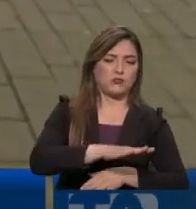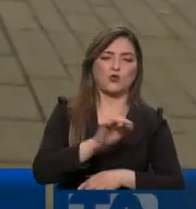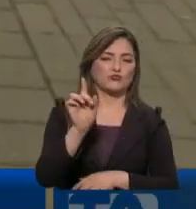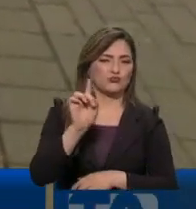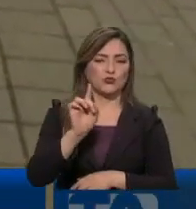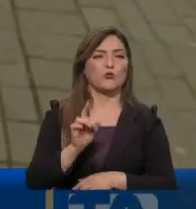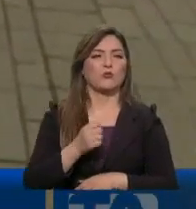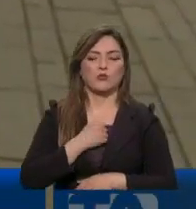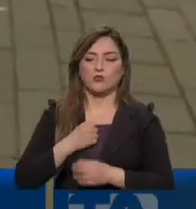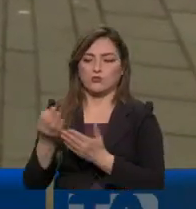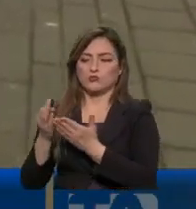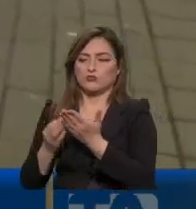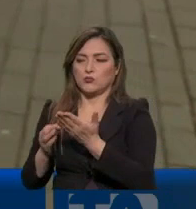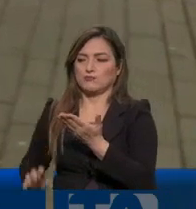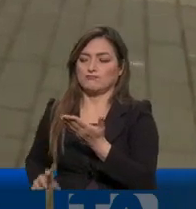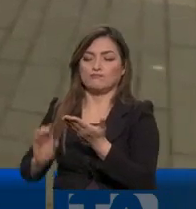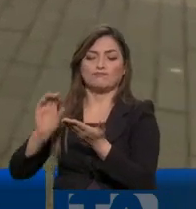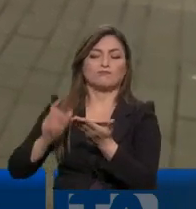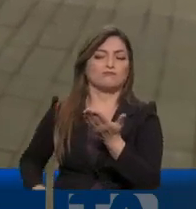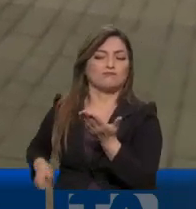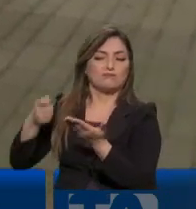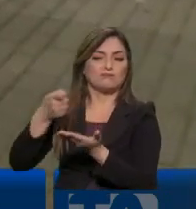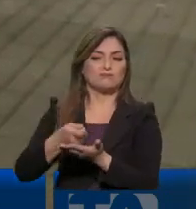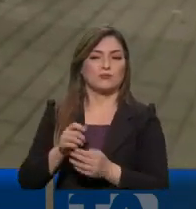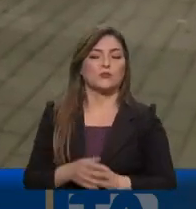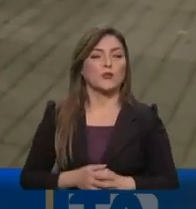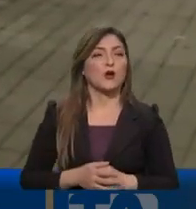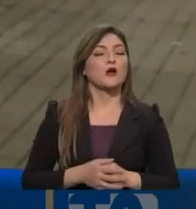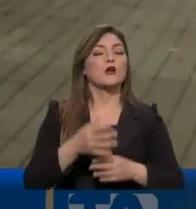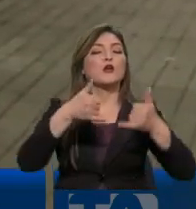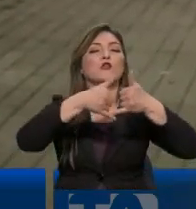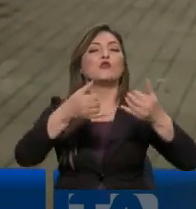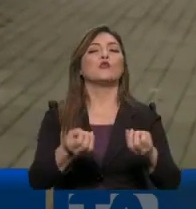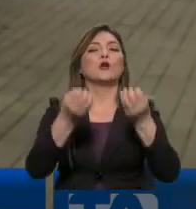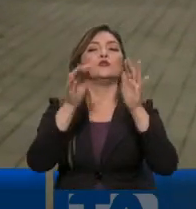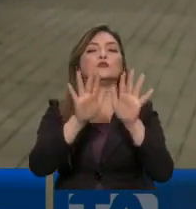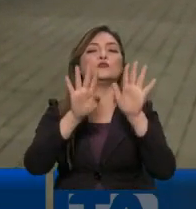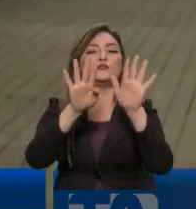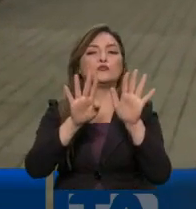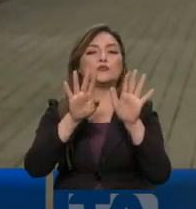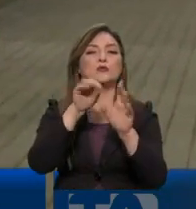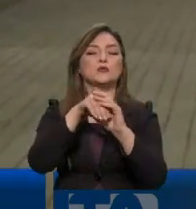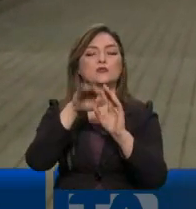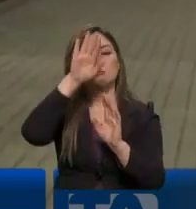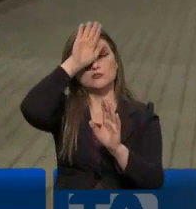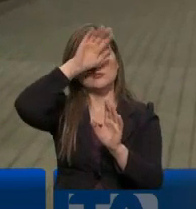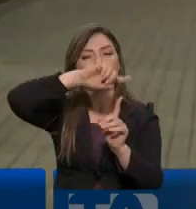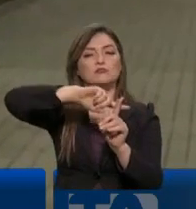dado de nuestro presupuesto. Son 19 locales en total, 19. Sin embargo, ¿cuántos hay aquí dentro del Parque La